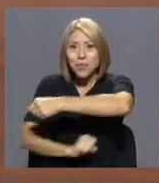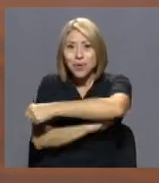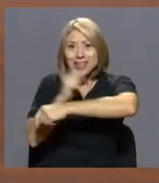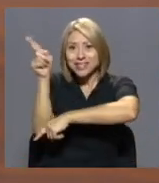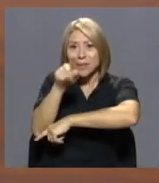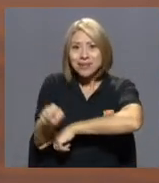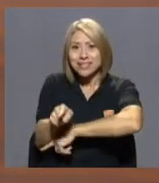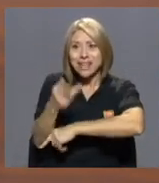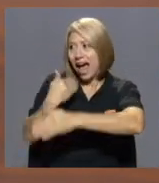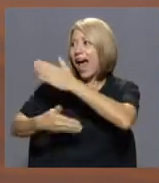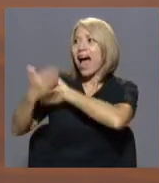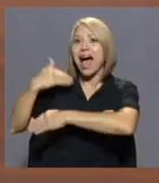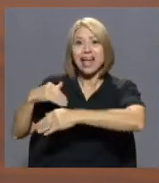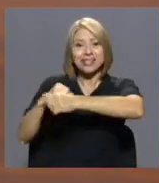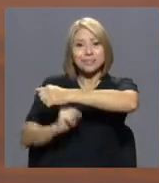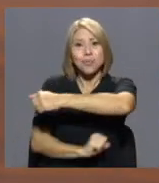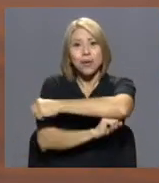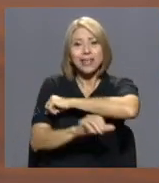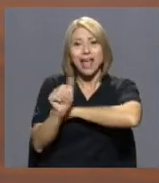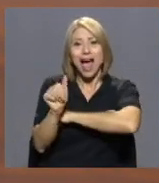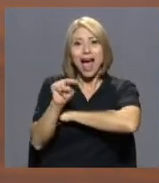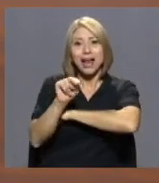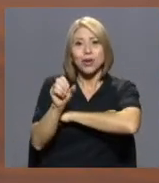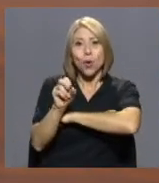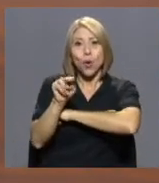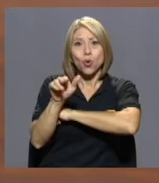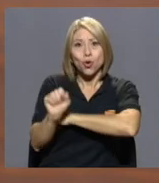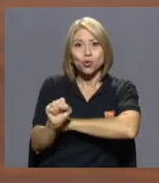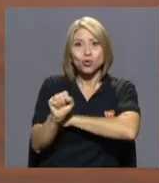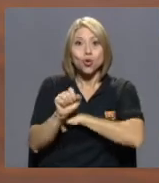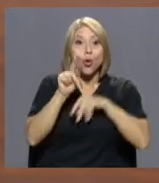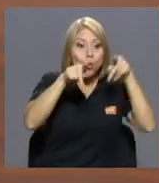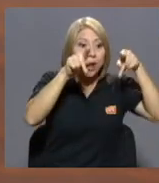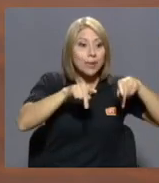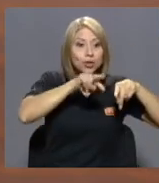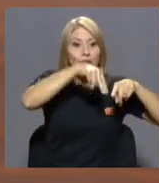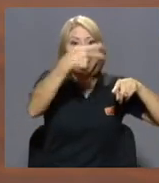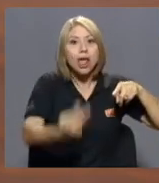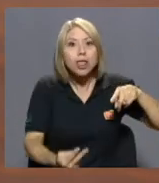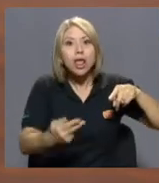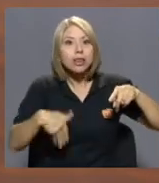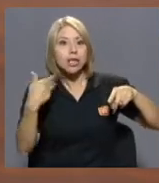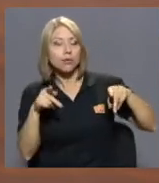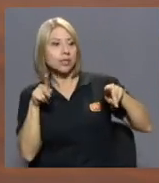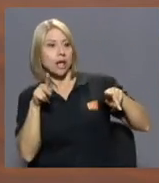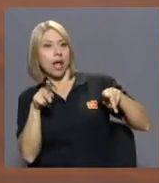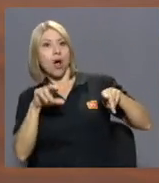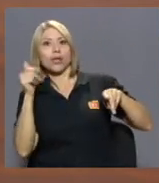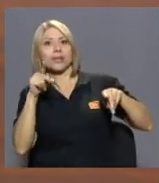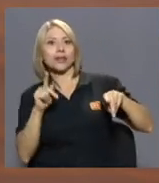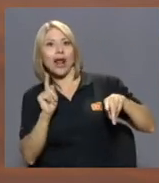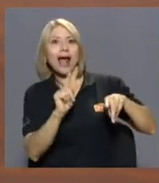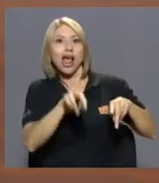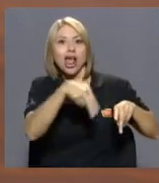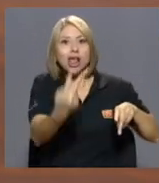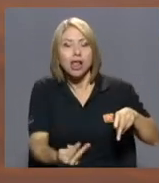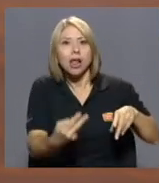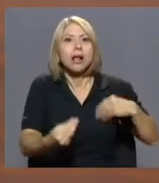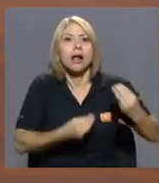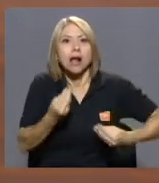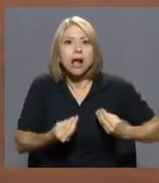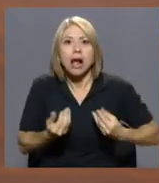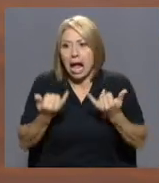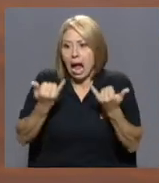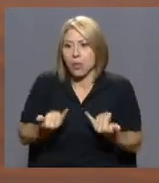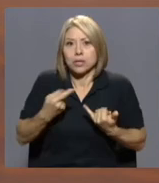de los Anonos. El puente de los Anonos. Exactamente. Bueno, eso está estudiado. Entonces, estamos ahorita atajando la emergencia, pero las generaciones que vienen,